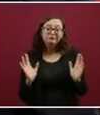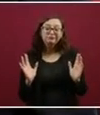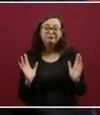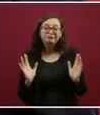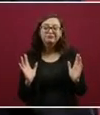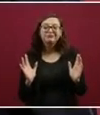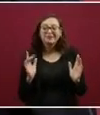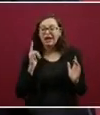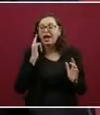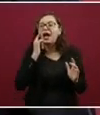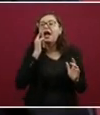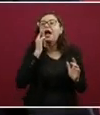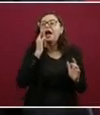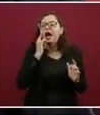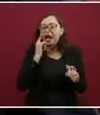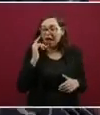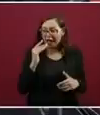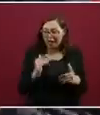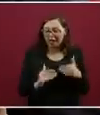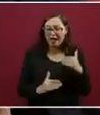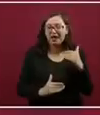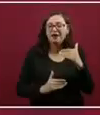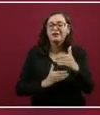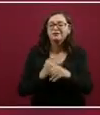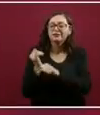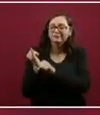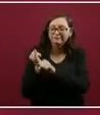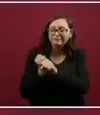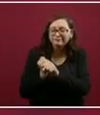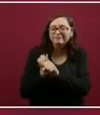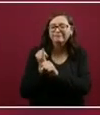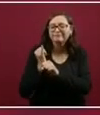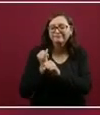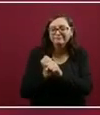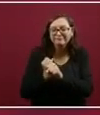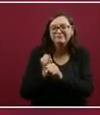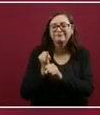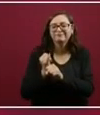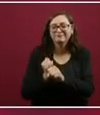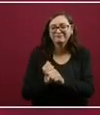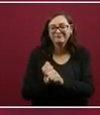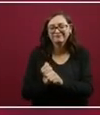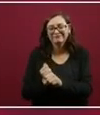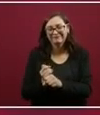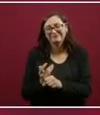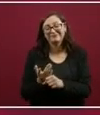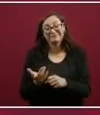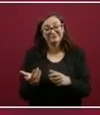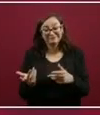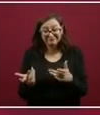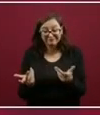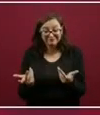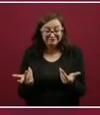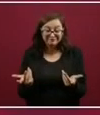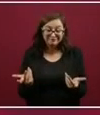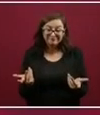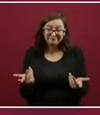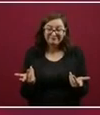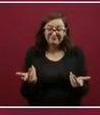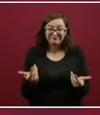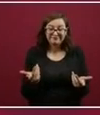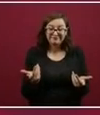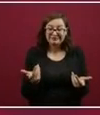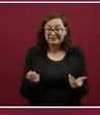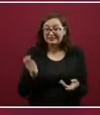vamos a ver dónde está el subejercicio, qué es lo que está pasando. No es el que no se